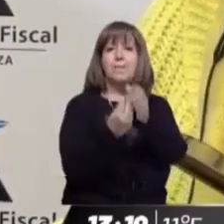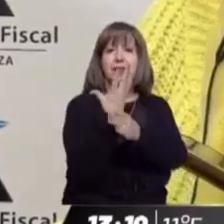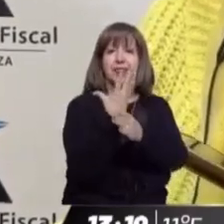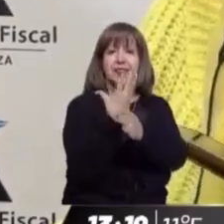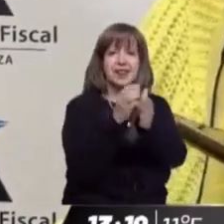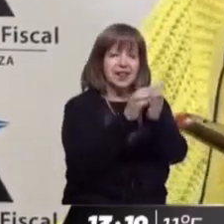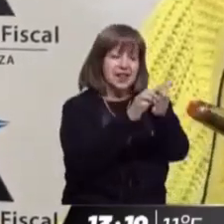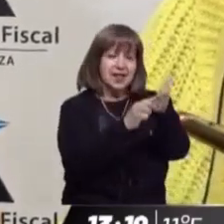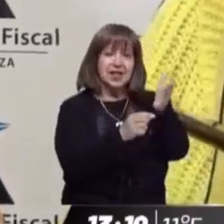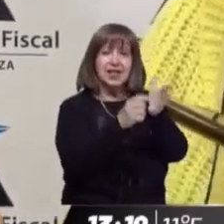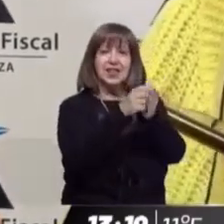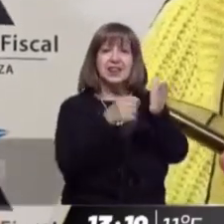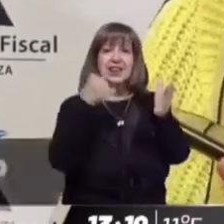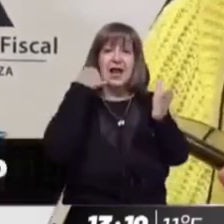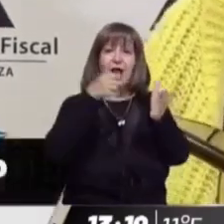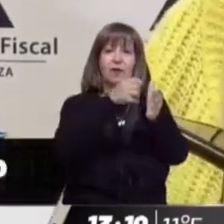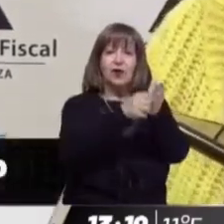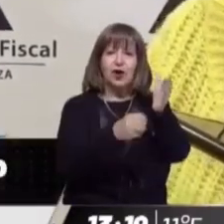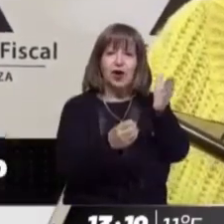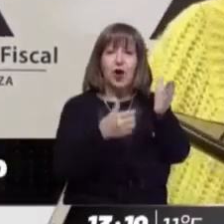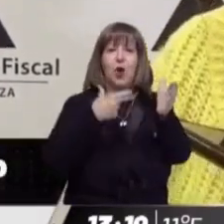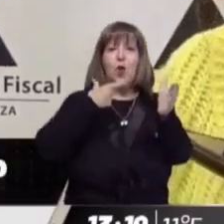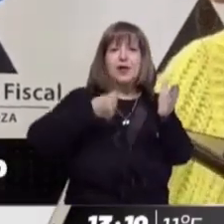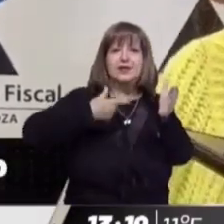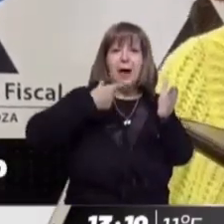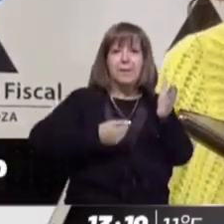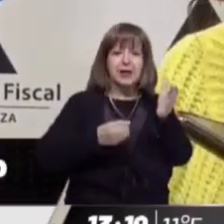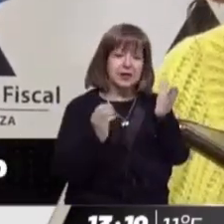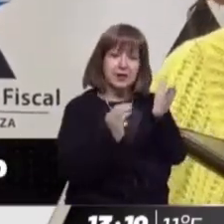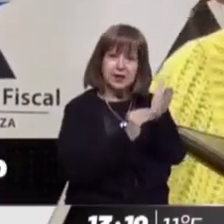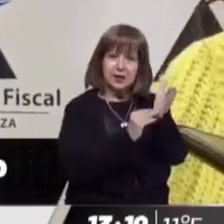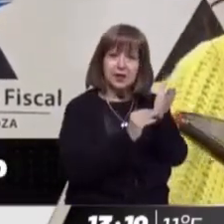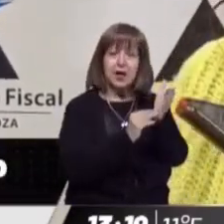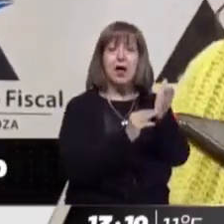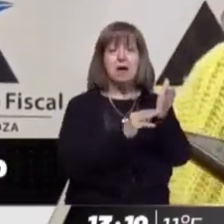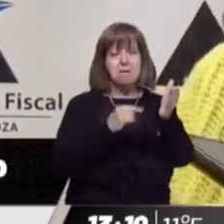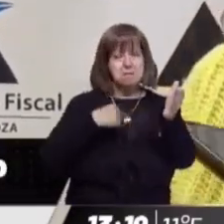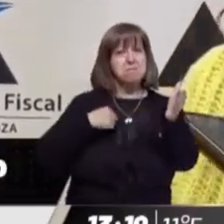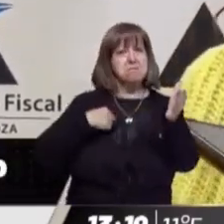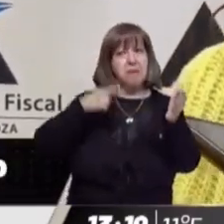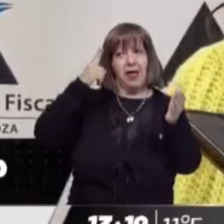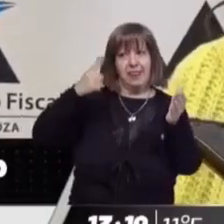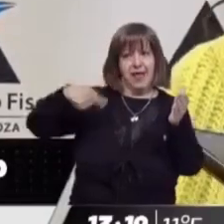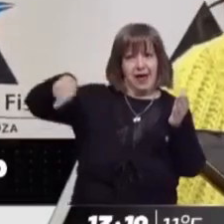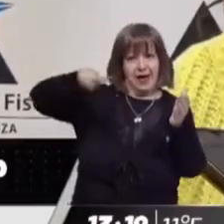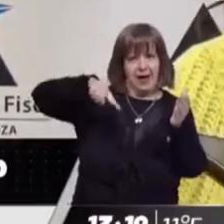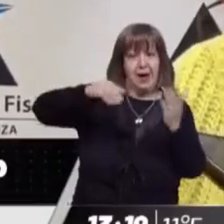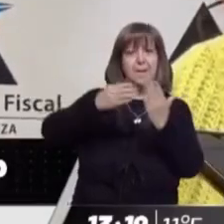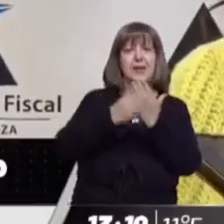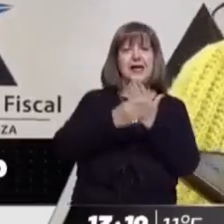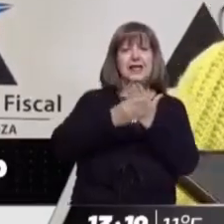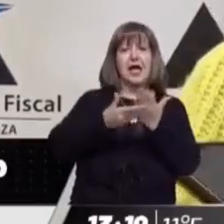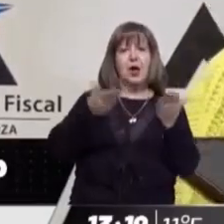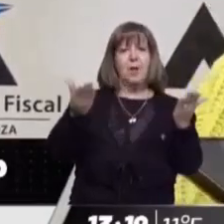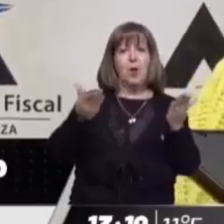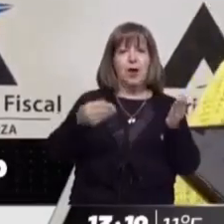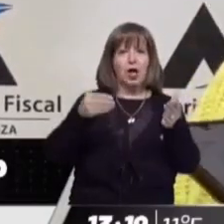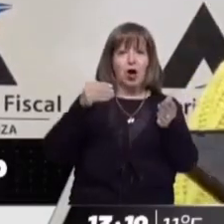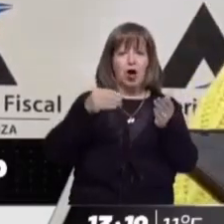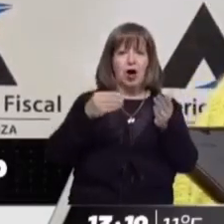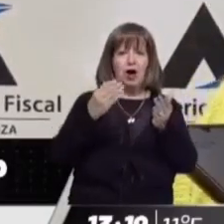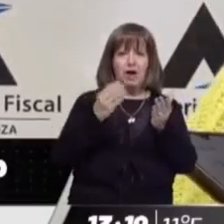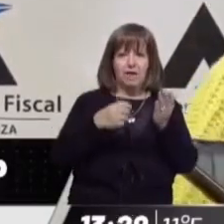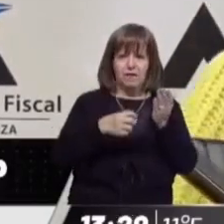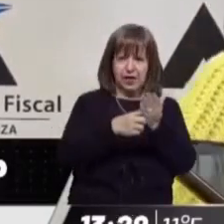es un nuevo sistema de denuncias que el Ministerio Público Fiscal ha generado a través del Departamento